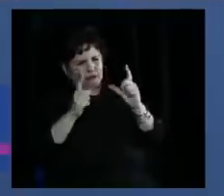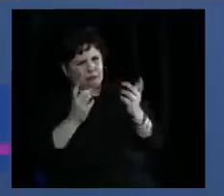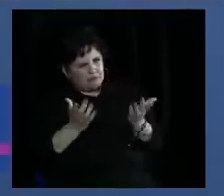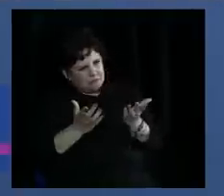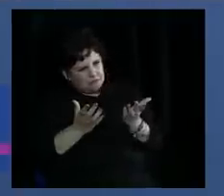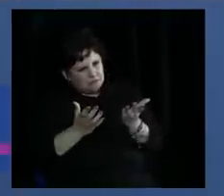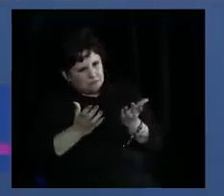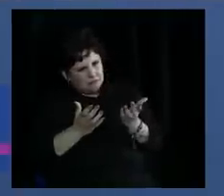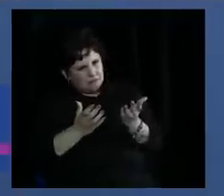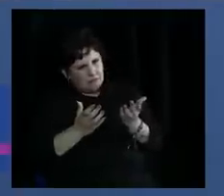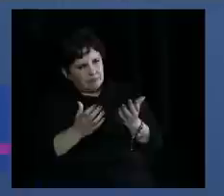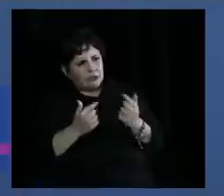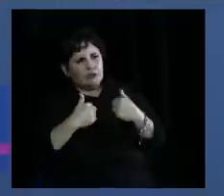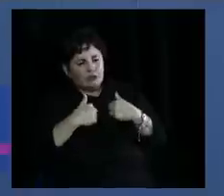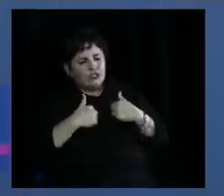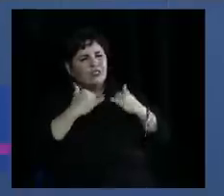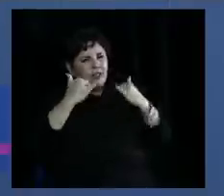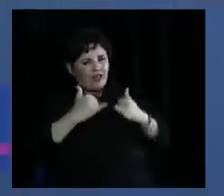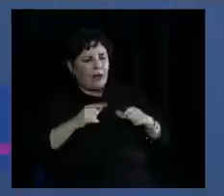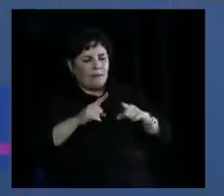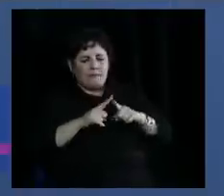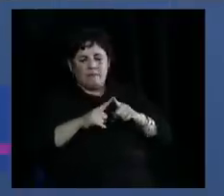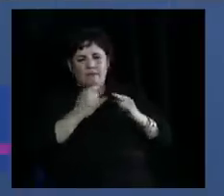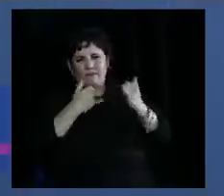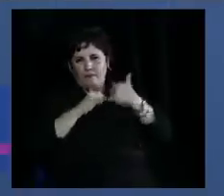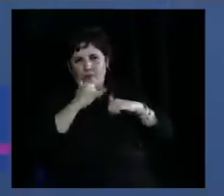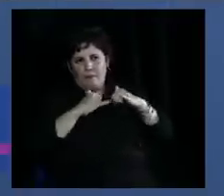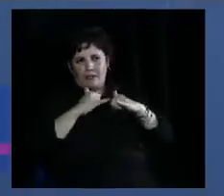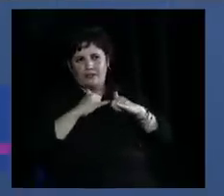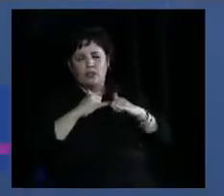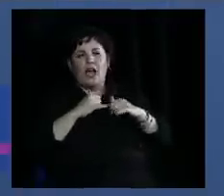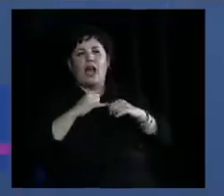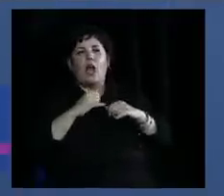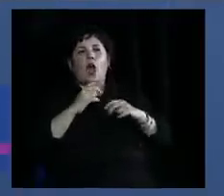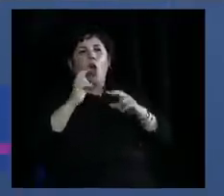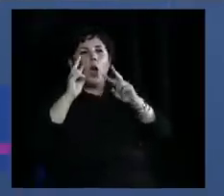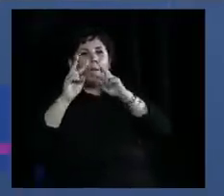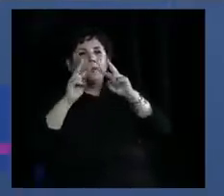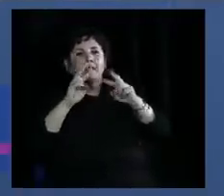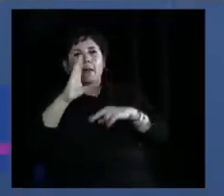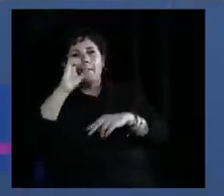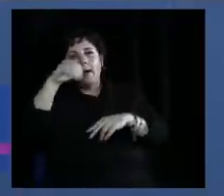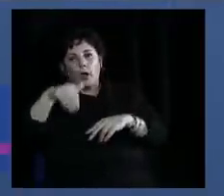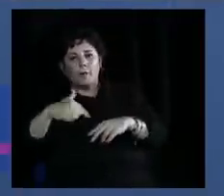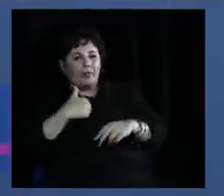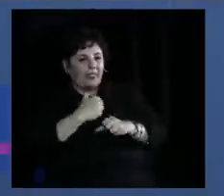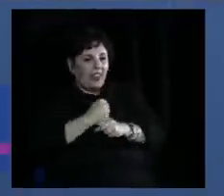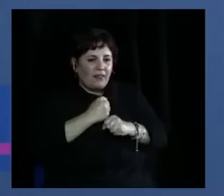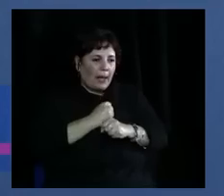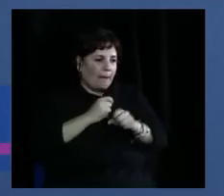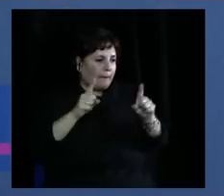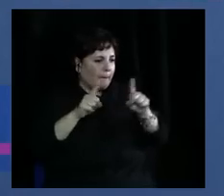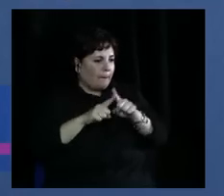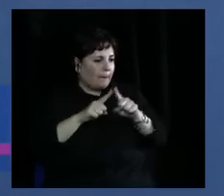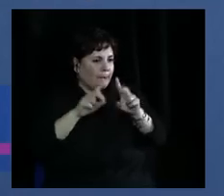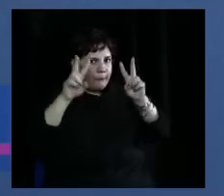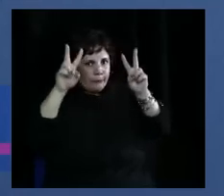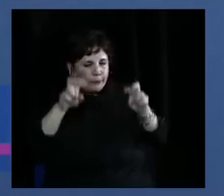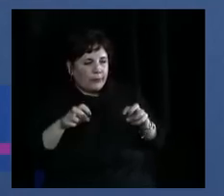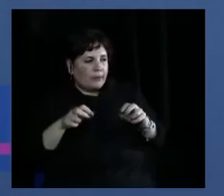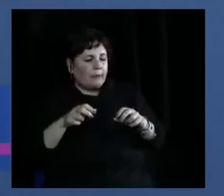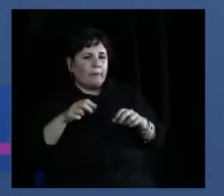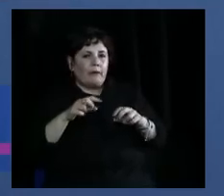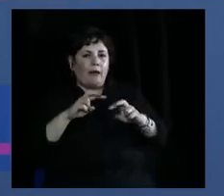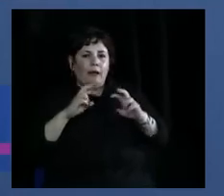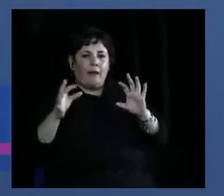Nosotros manejamos más o menos la misma información que Observacom, porque trabajamos habitualmente en los mismos temas, integramos muchas de